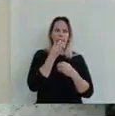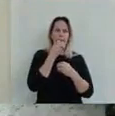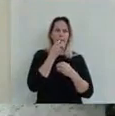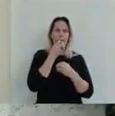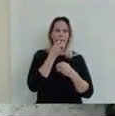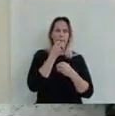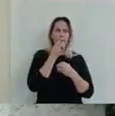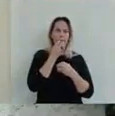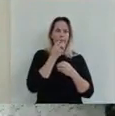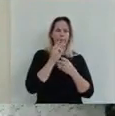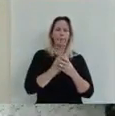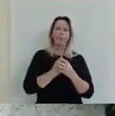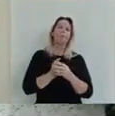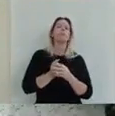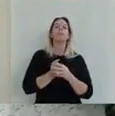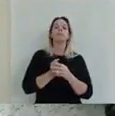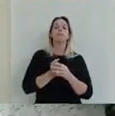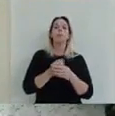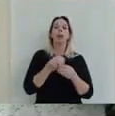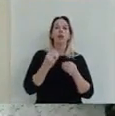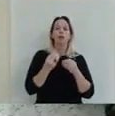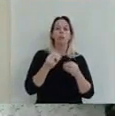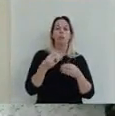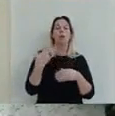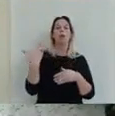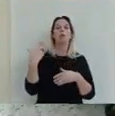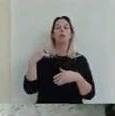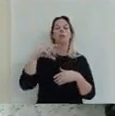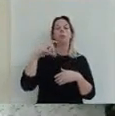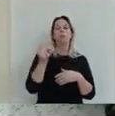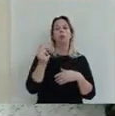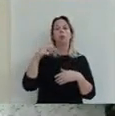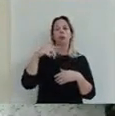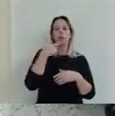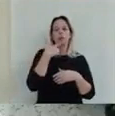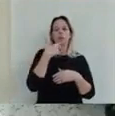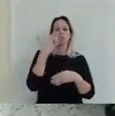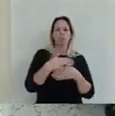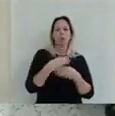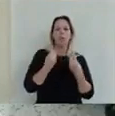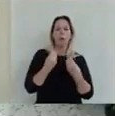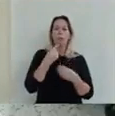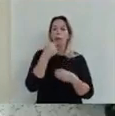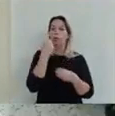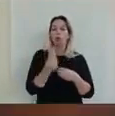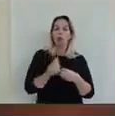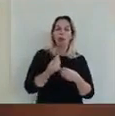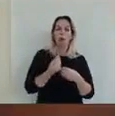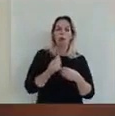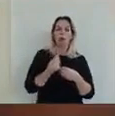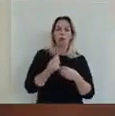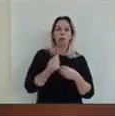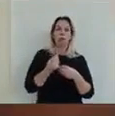forma de turno para la atención de los mismos. Pregunto nomás, si eso está ocurriendo